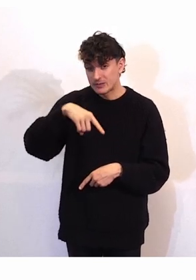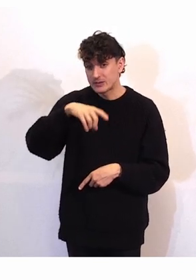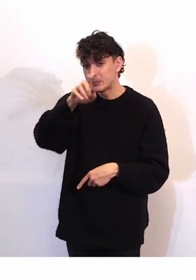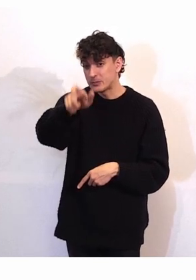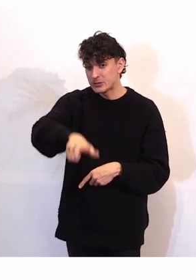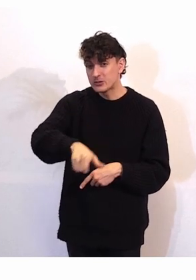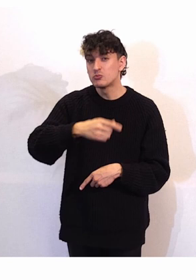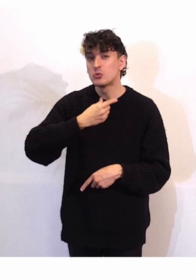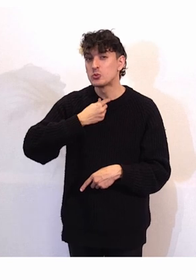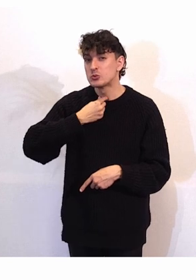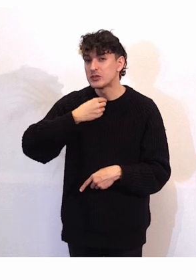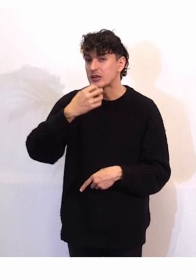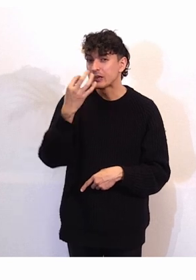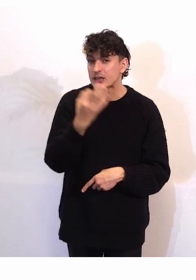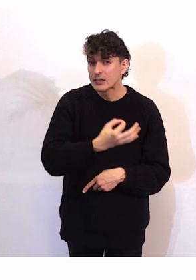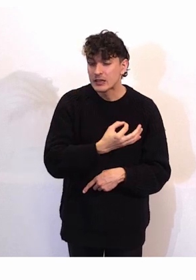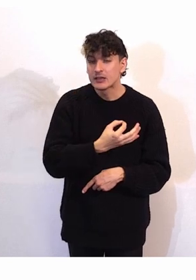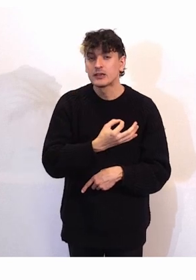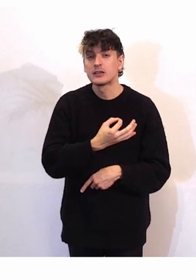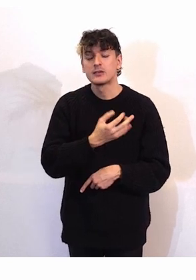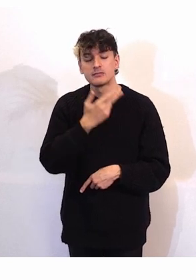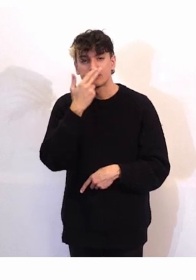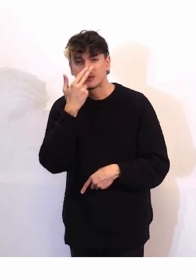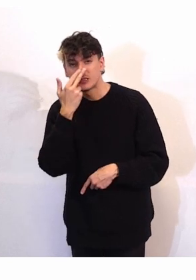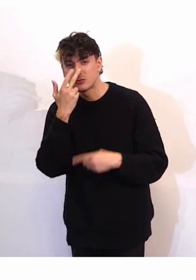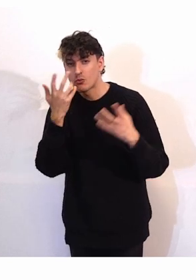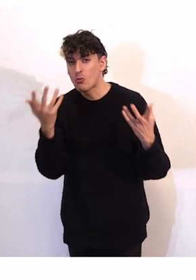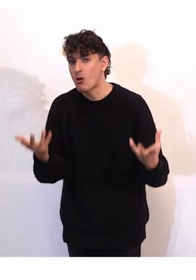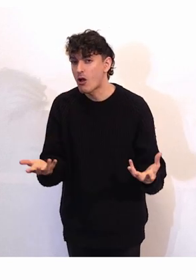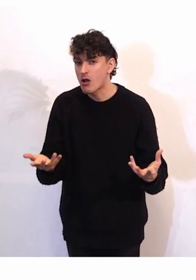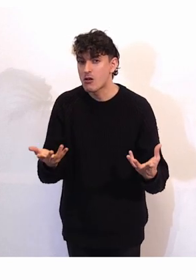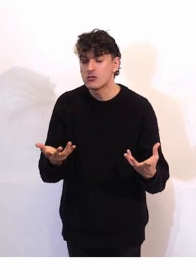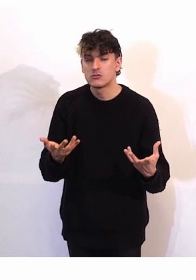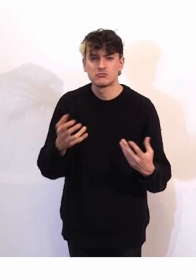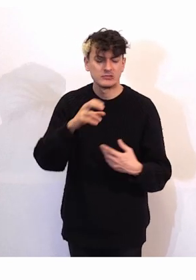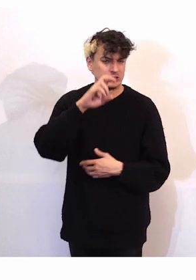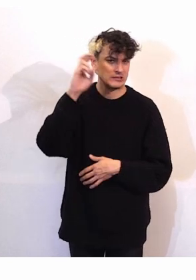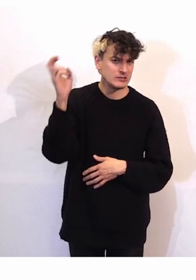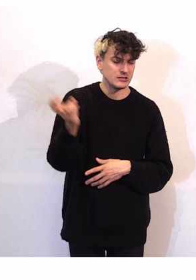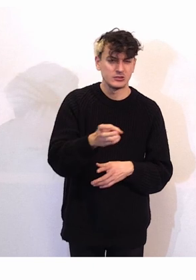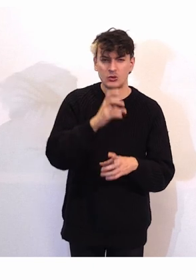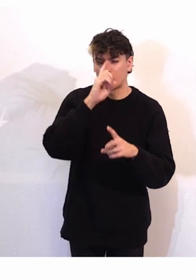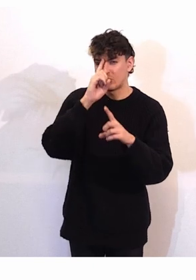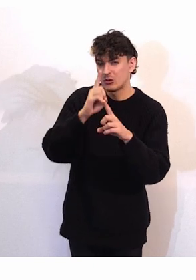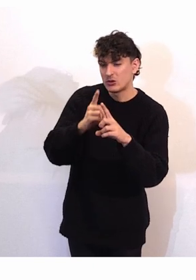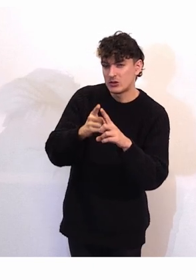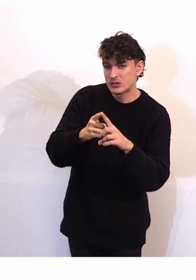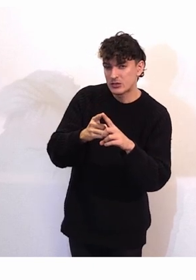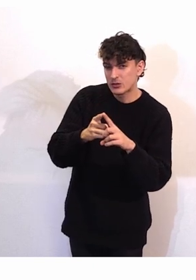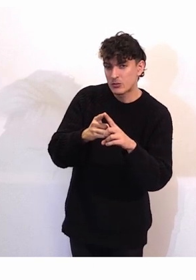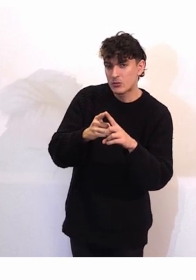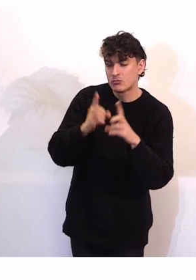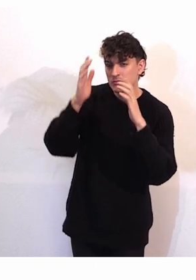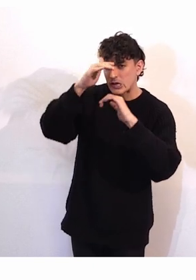hacer, cuáles son sus intereses, estilo de vida, para poder prestar nuestra